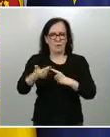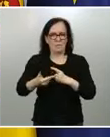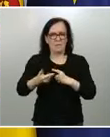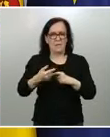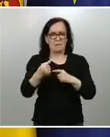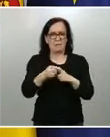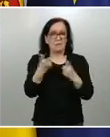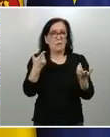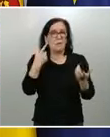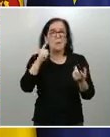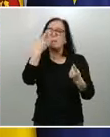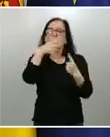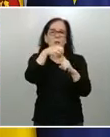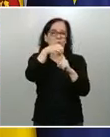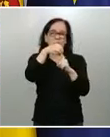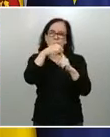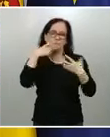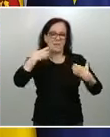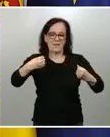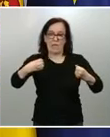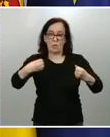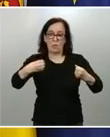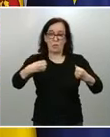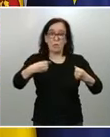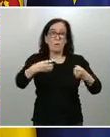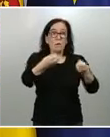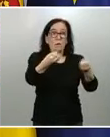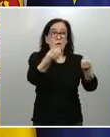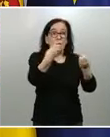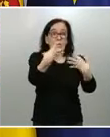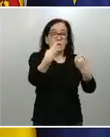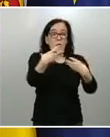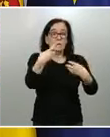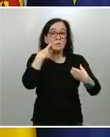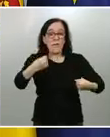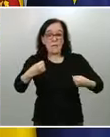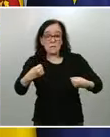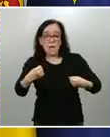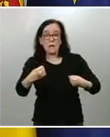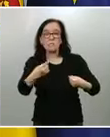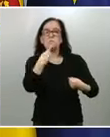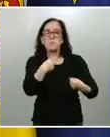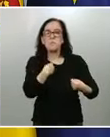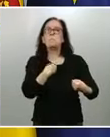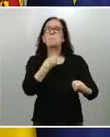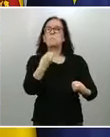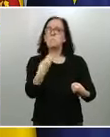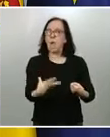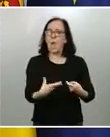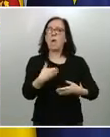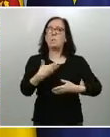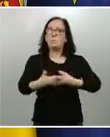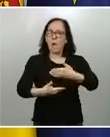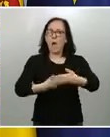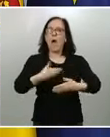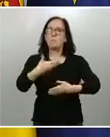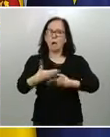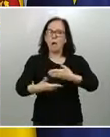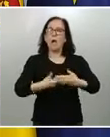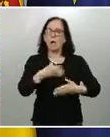son los datos sanitarios los que nos van a ir diciendo si vamos bien si hay qué ir para atrás